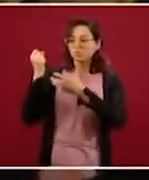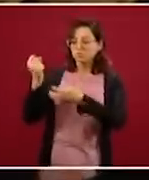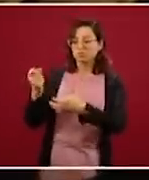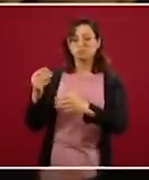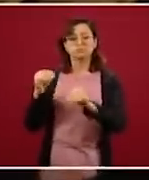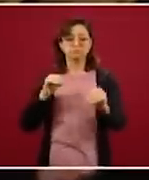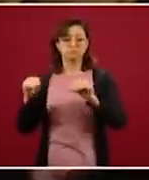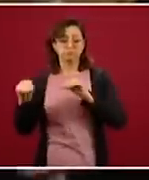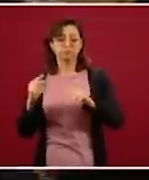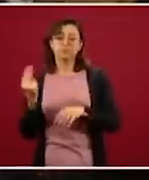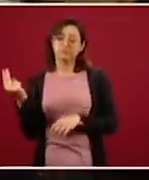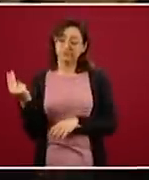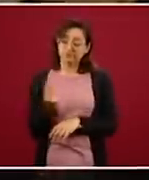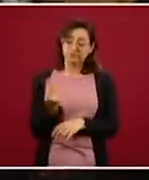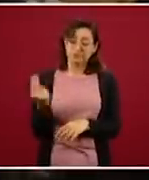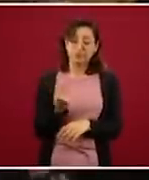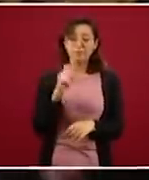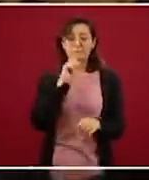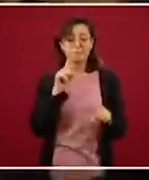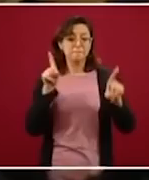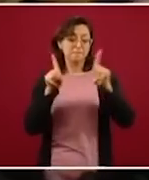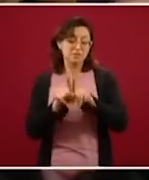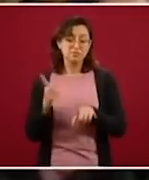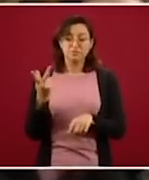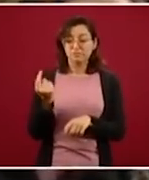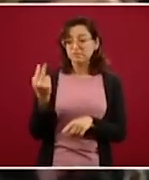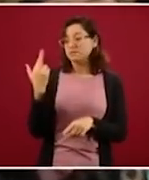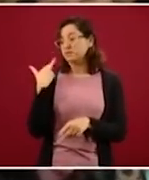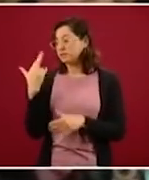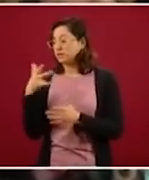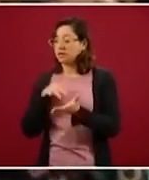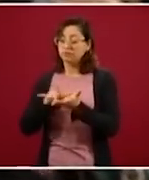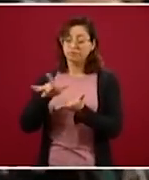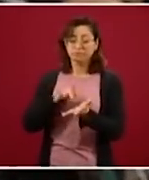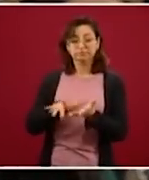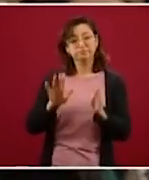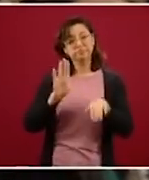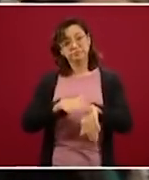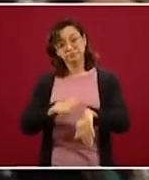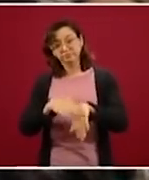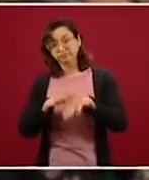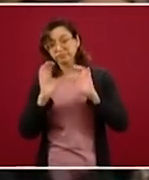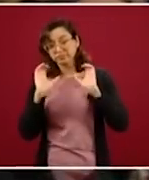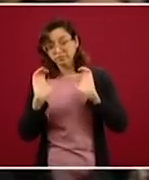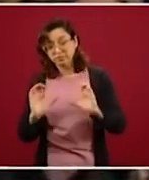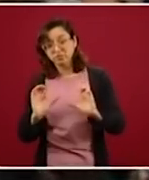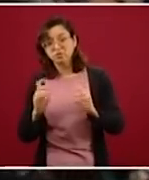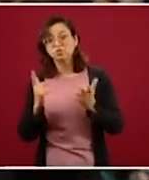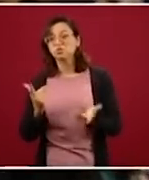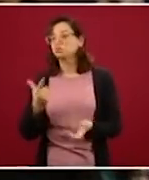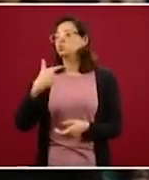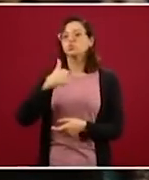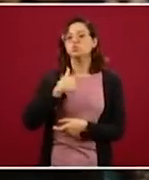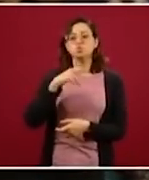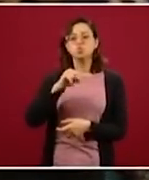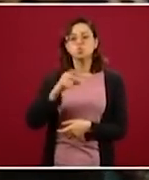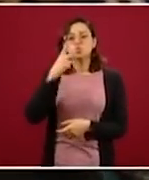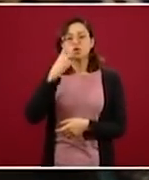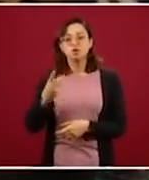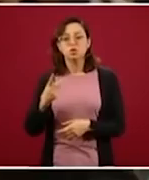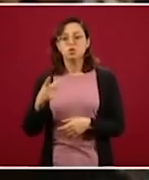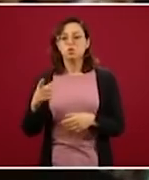económicos y el apoyo de algunos medios de comunicación. Ojo, no estoy pidiendo que se replieguen o que